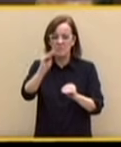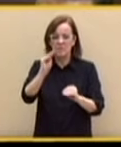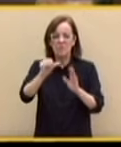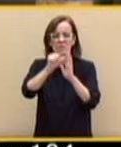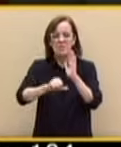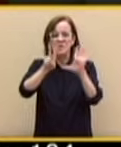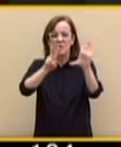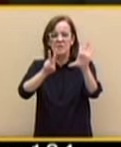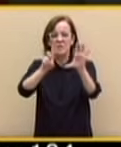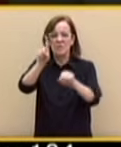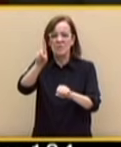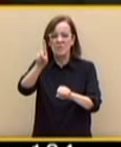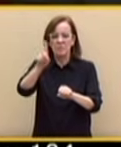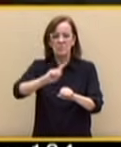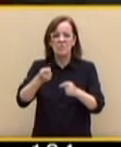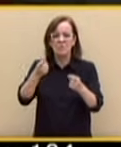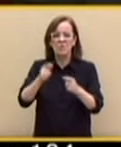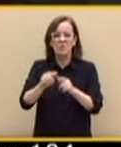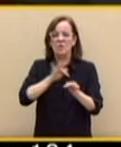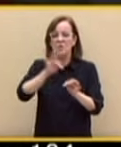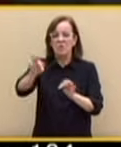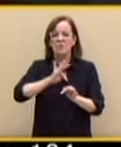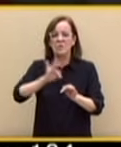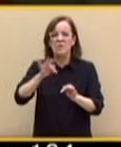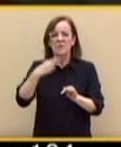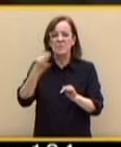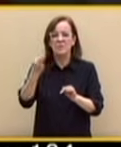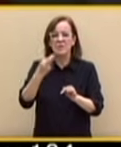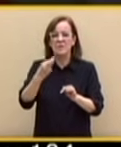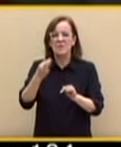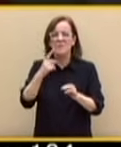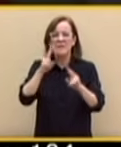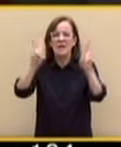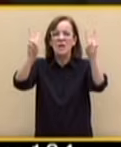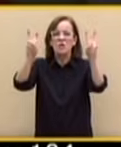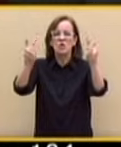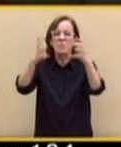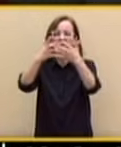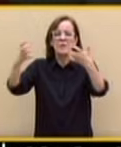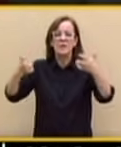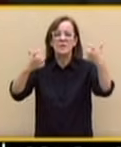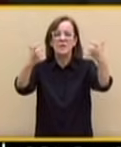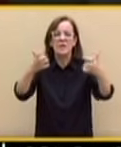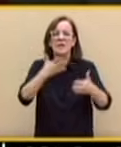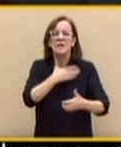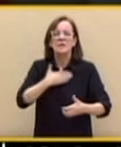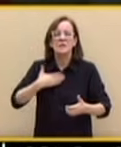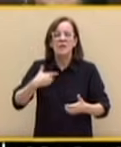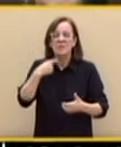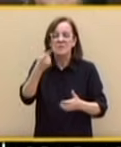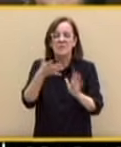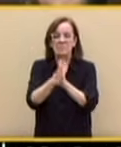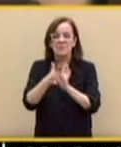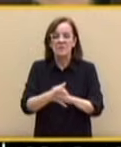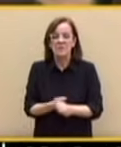no da lugar a un turno de intervención y me tiene que usted que entrecomillar la alusión a la que quiere usted hacer referencia. Sí,